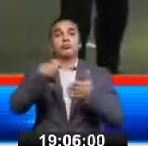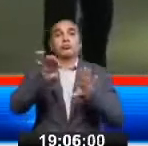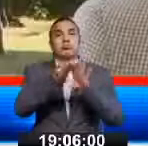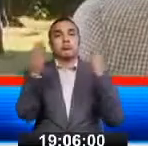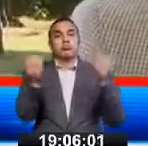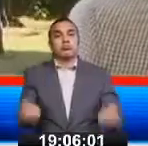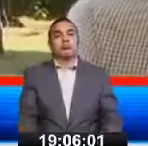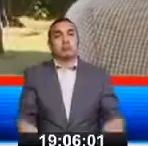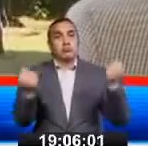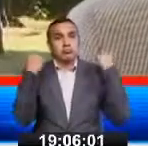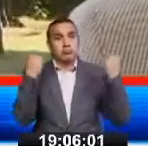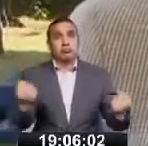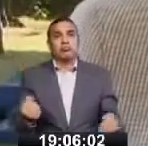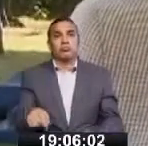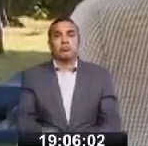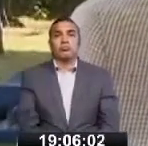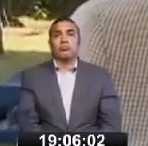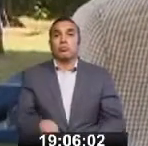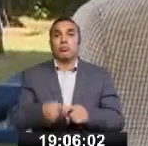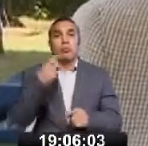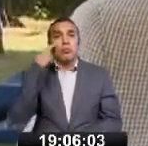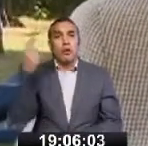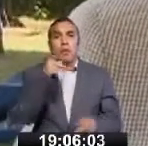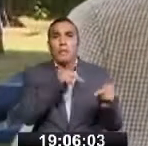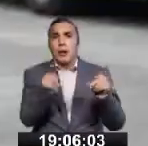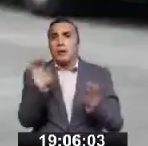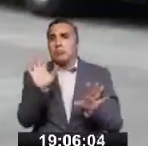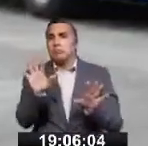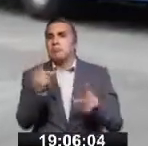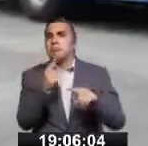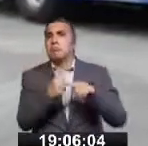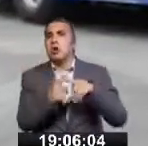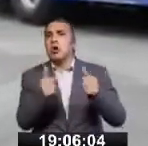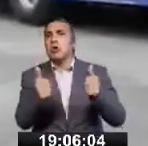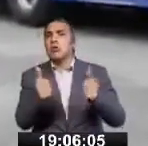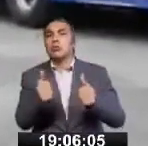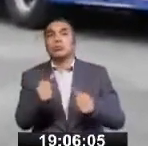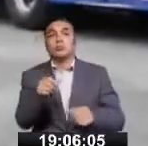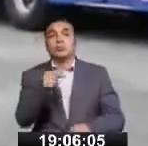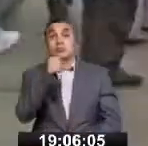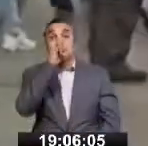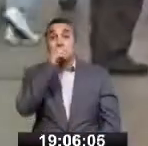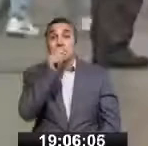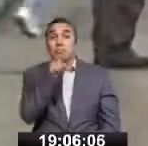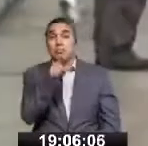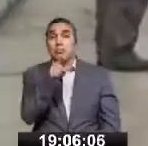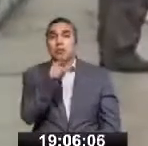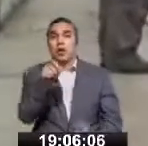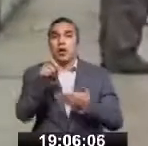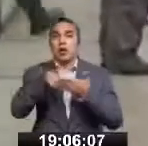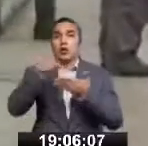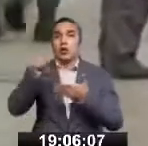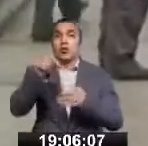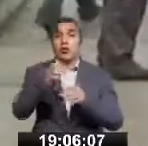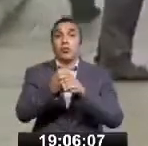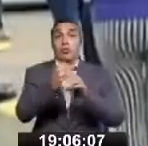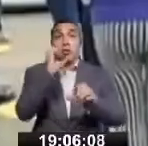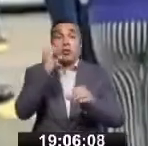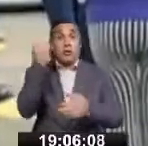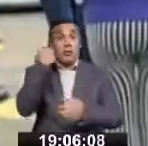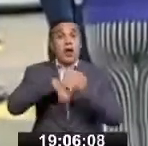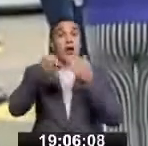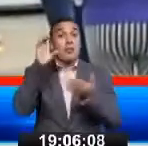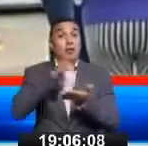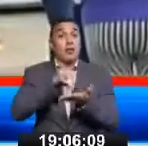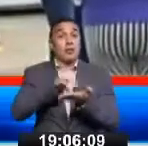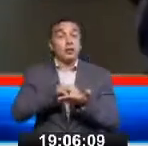de gimnasios. Una vez que se corrió el plan piloto y con resultados positivos. Por su parte, la Agencia Nacional de Tránsito autorizó que el transporte